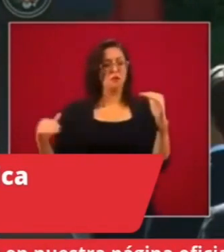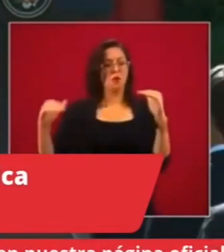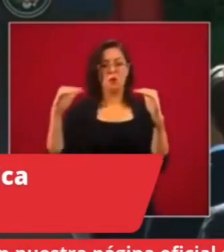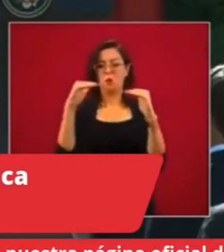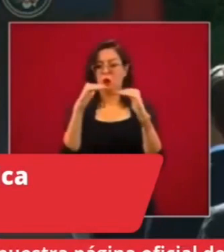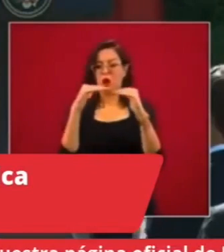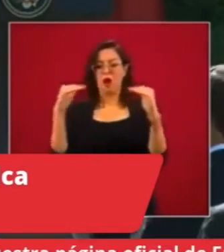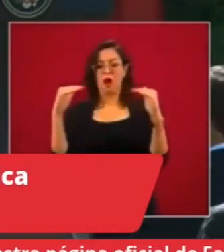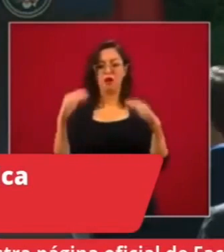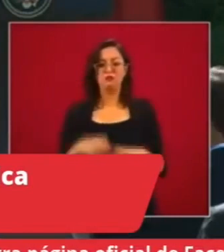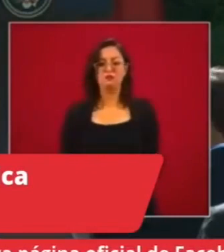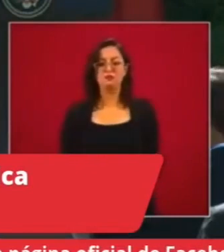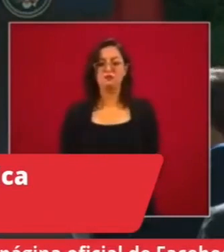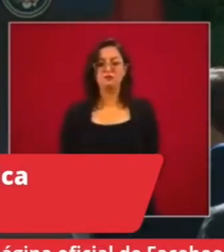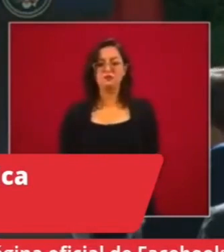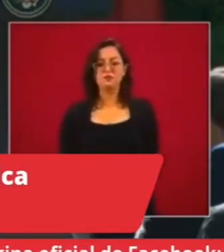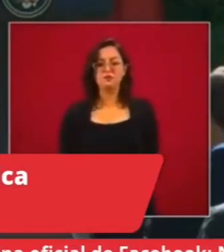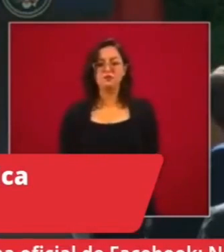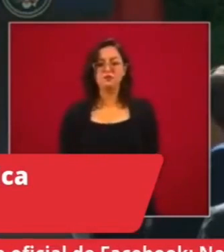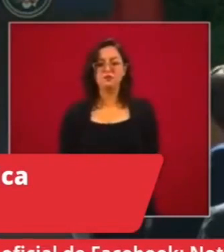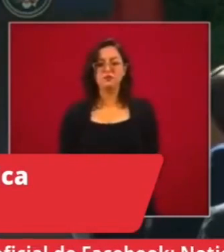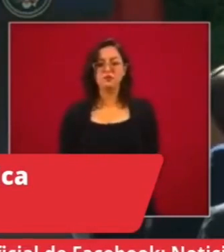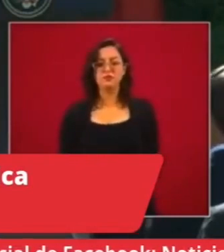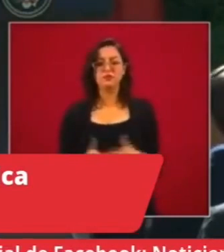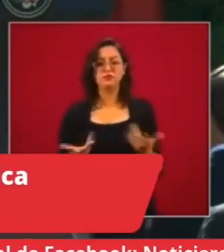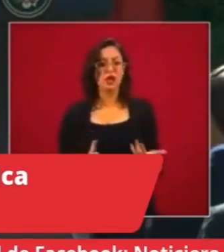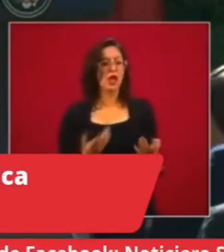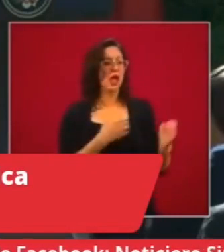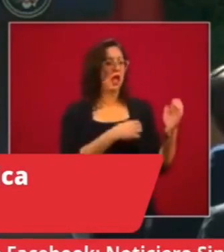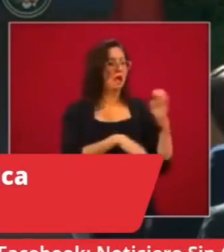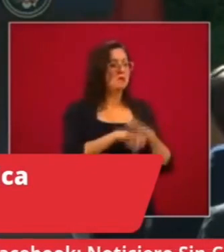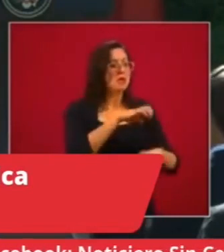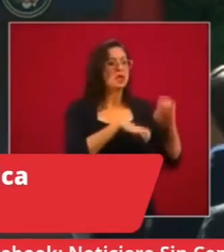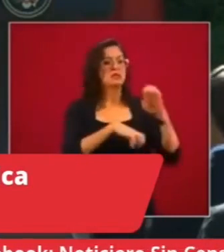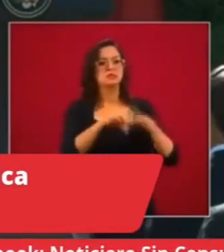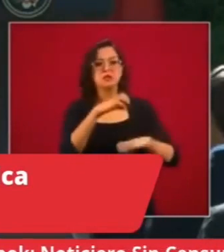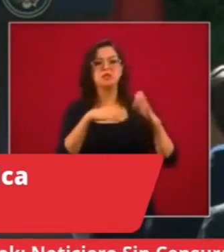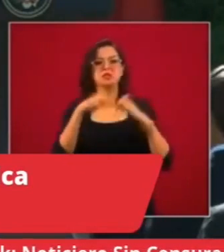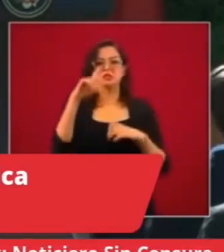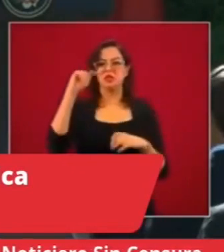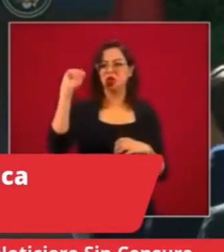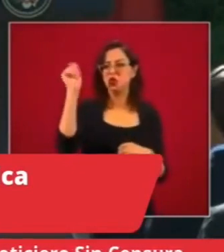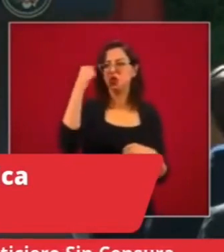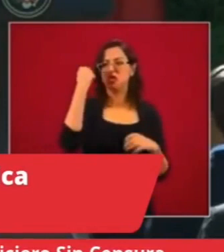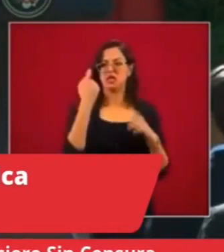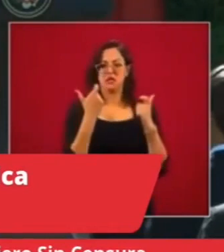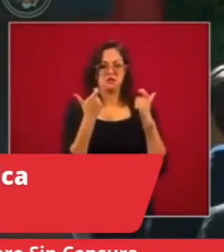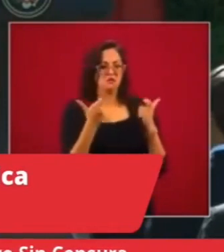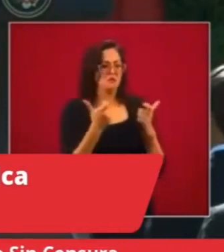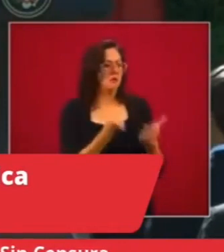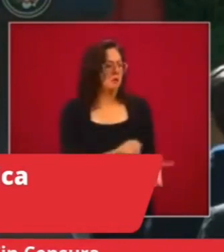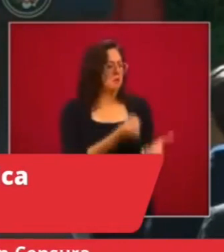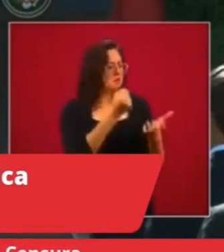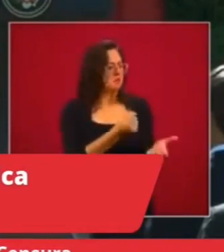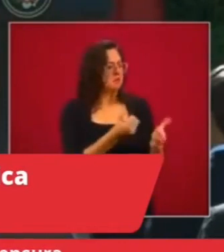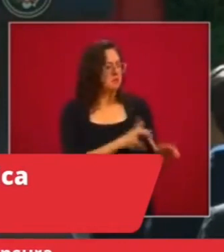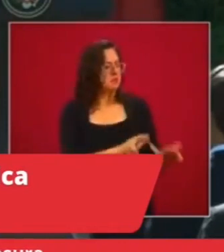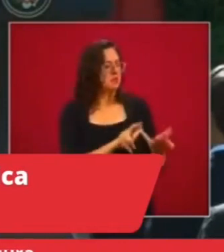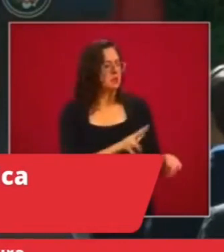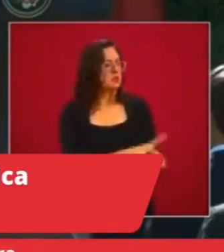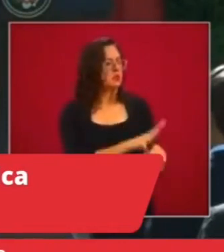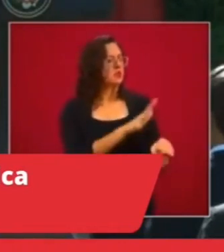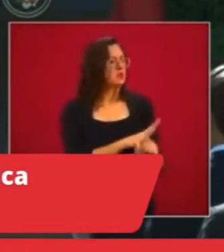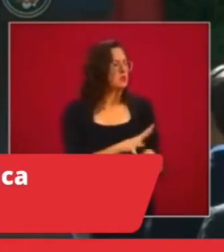raya, está estableciendo el tono de una relación y de una agenda que debe